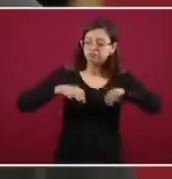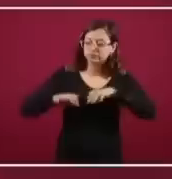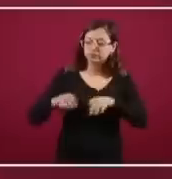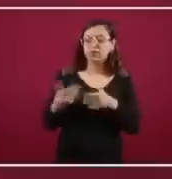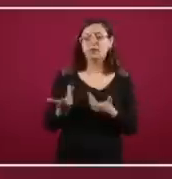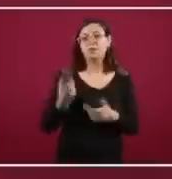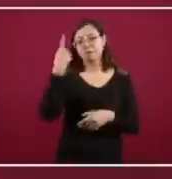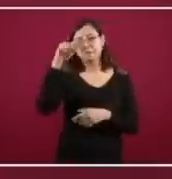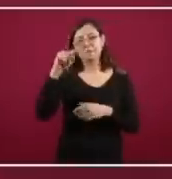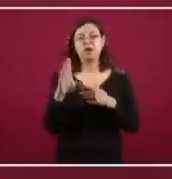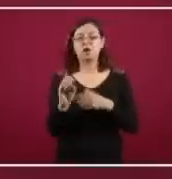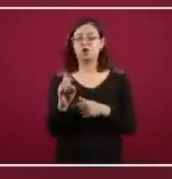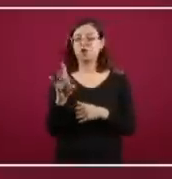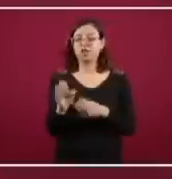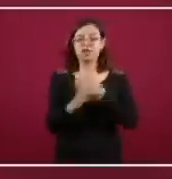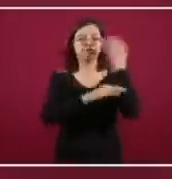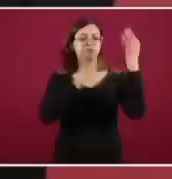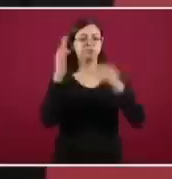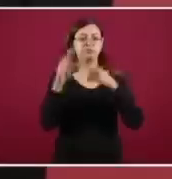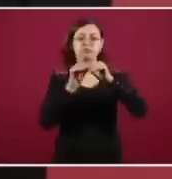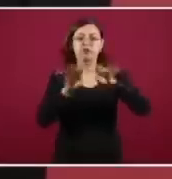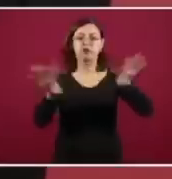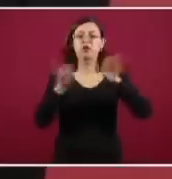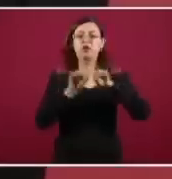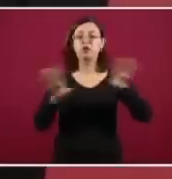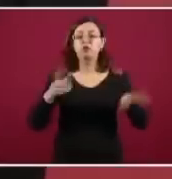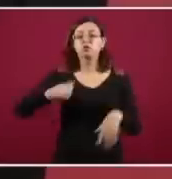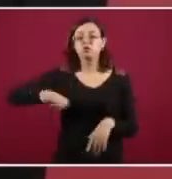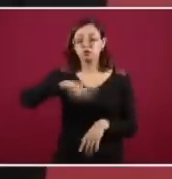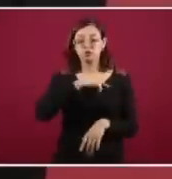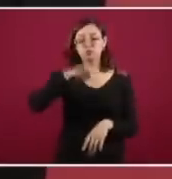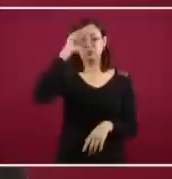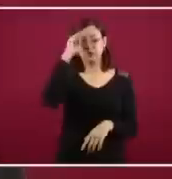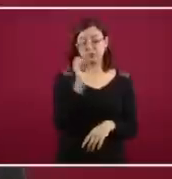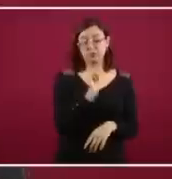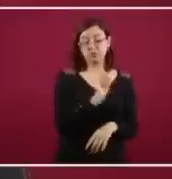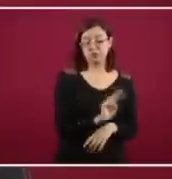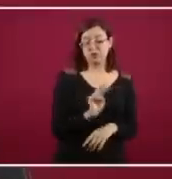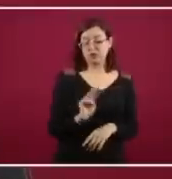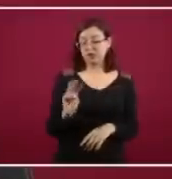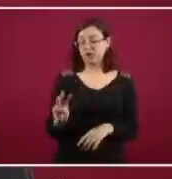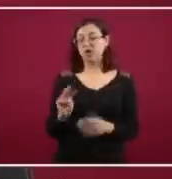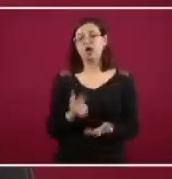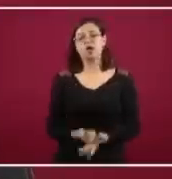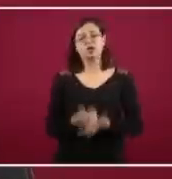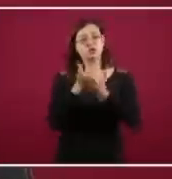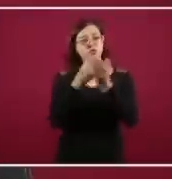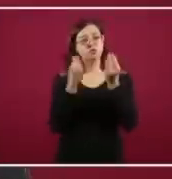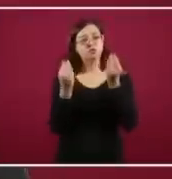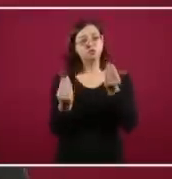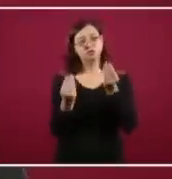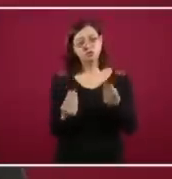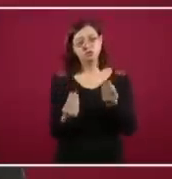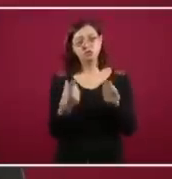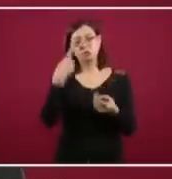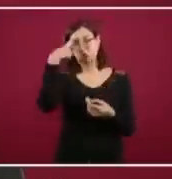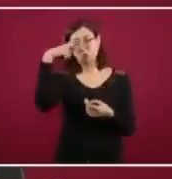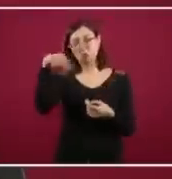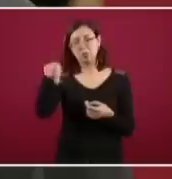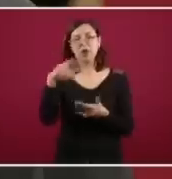y difusión del CODI, porque estamos convencidos de que esta plataforma contribuirá notablemente